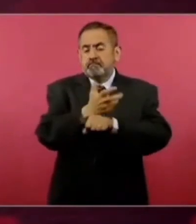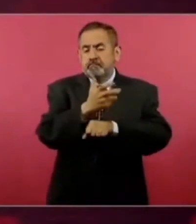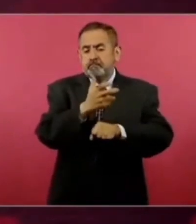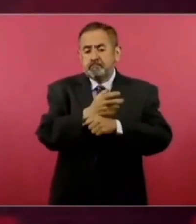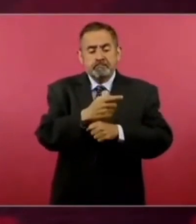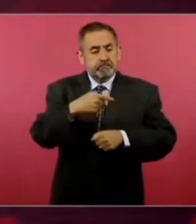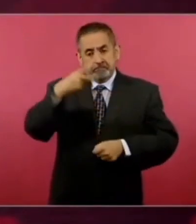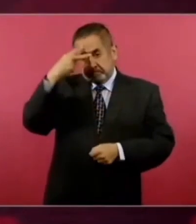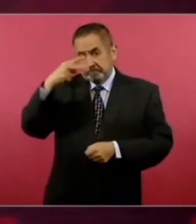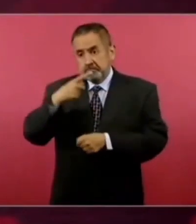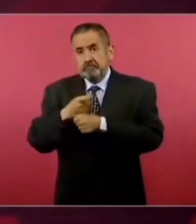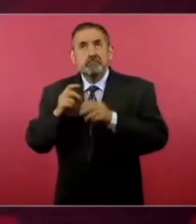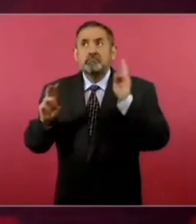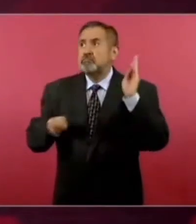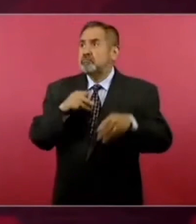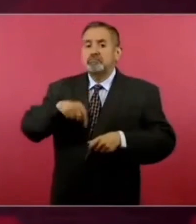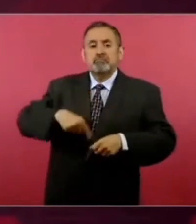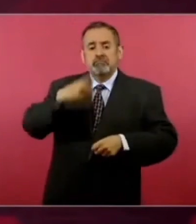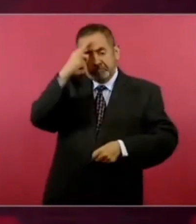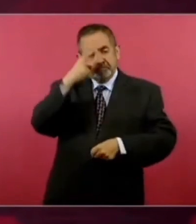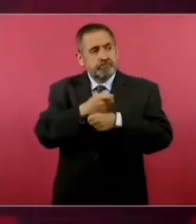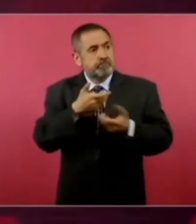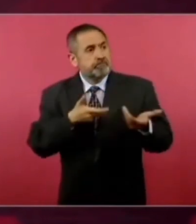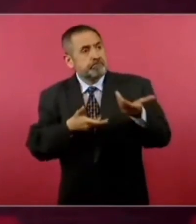de Estados Unidos en el mundo.